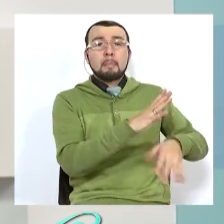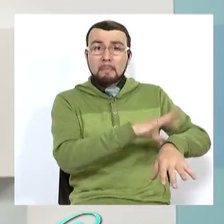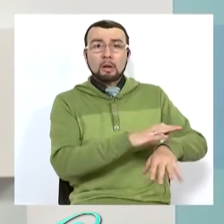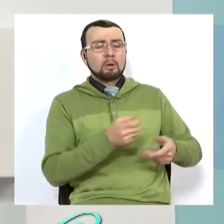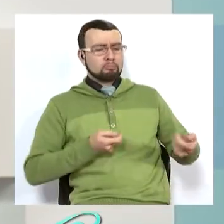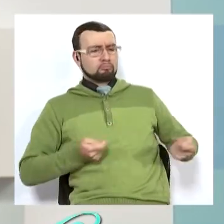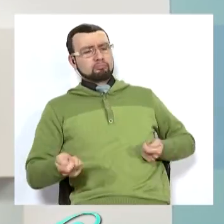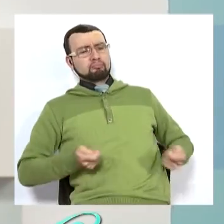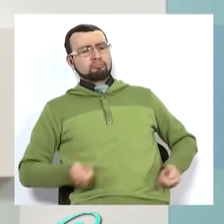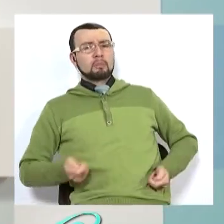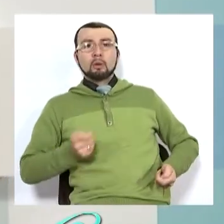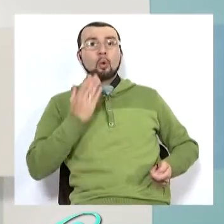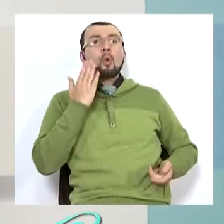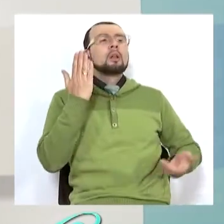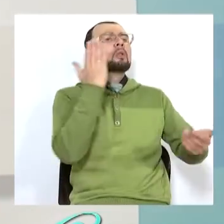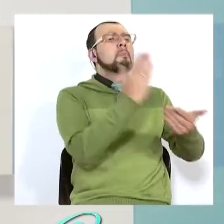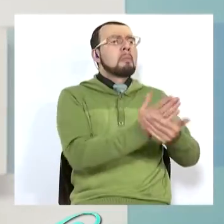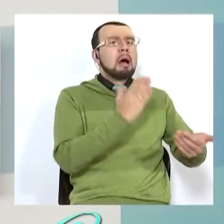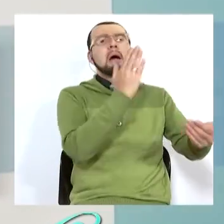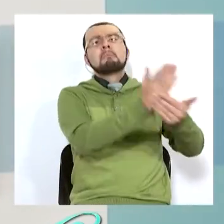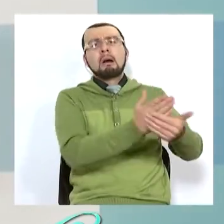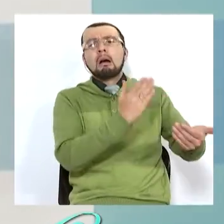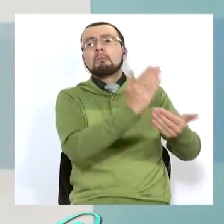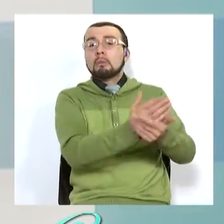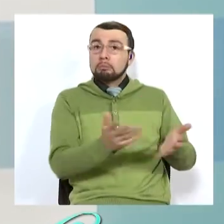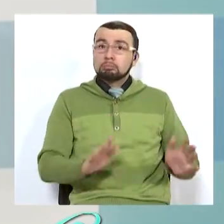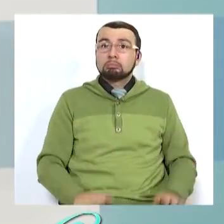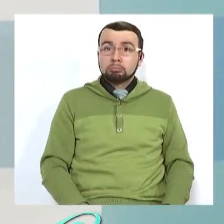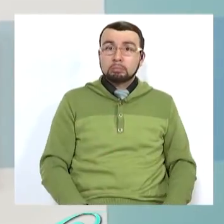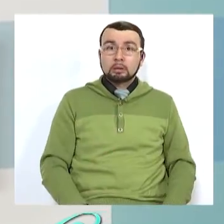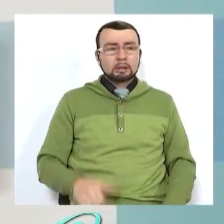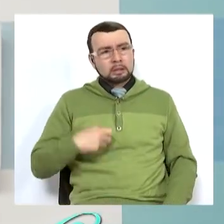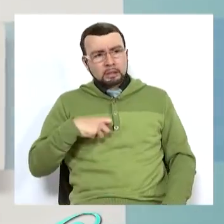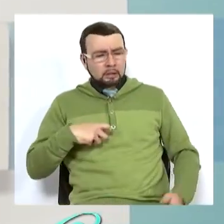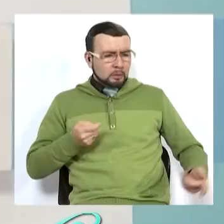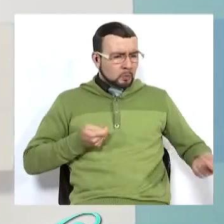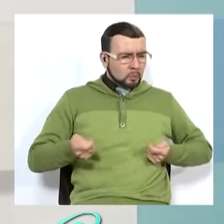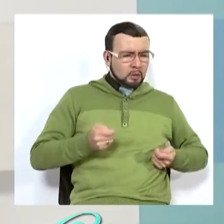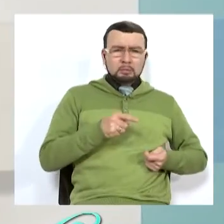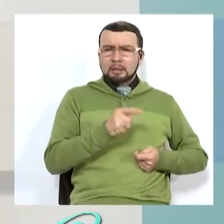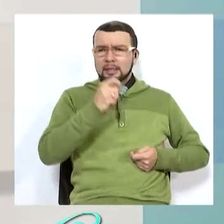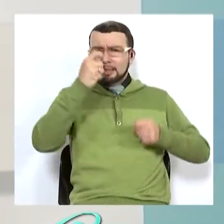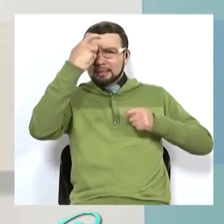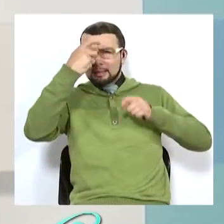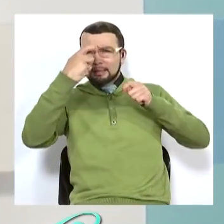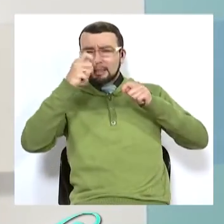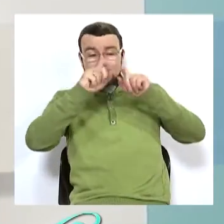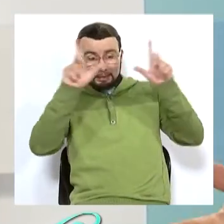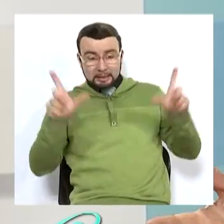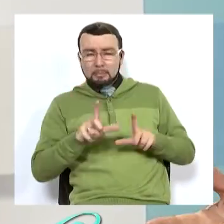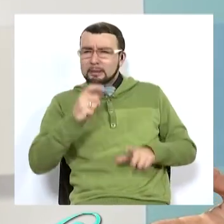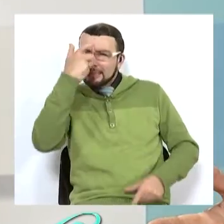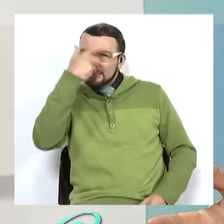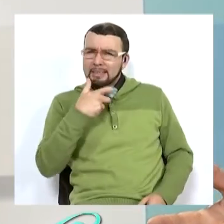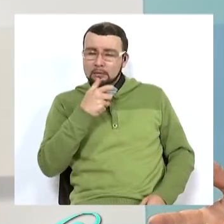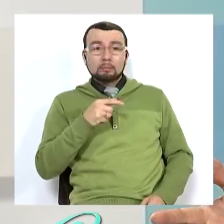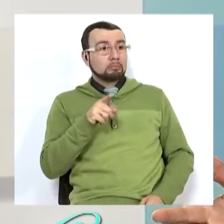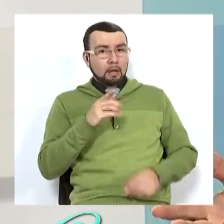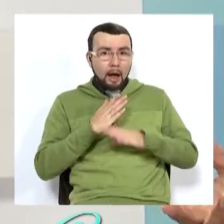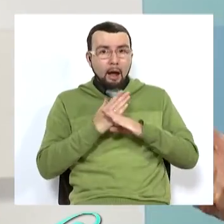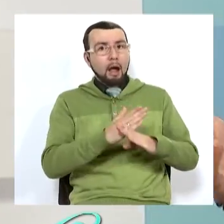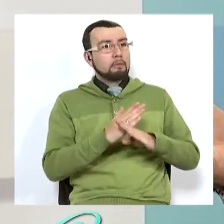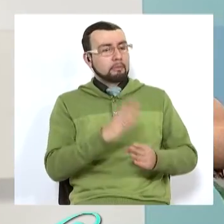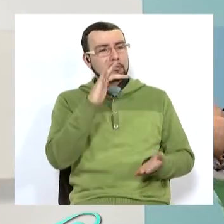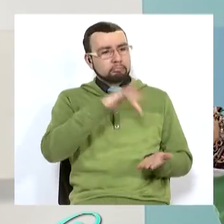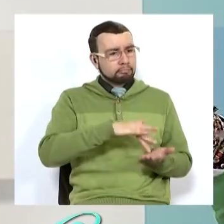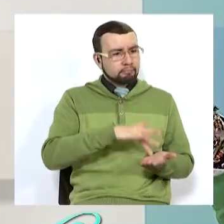médico? ¿Cada cuánto estamos nosotros teniendo unos exámenes serios médicos? Podríamos evitar esas